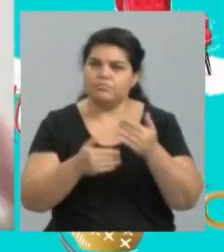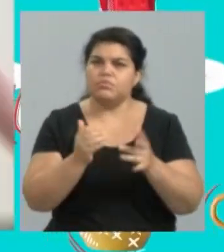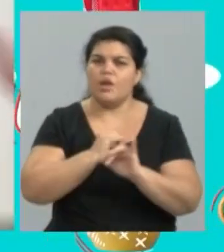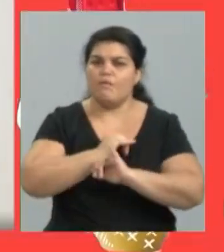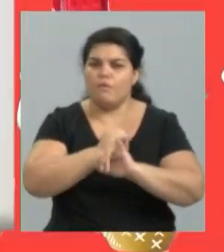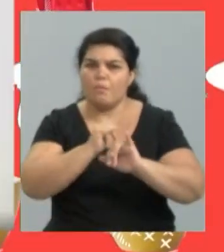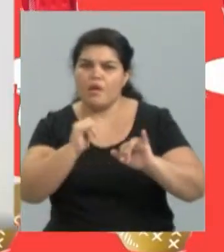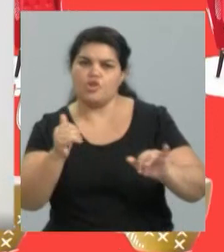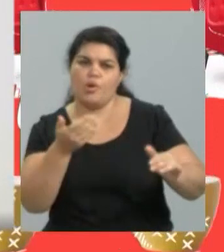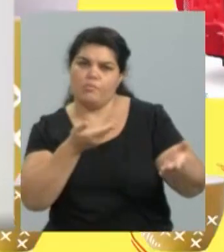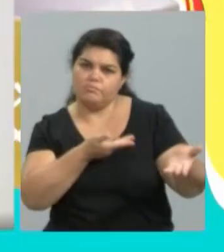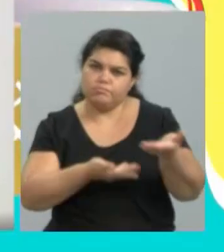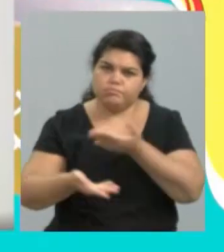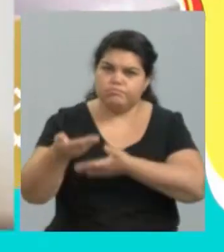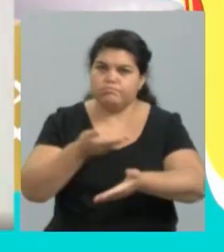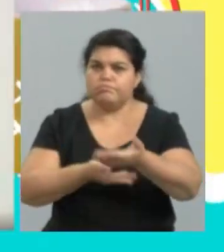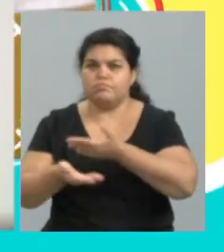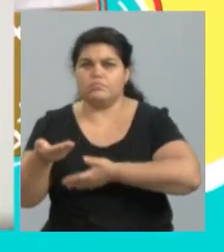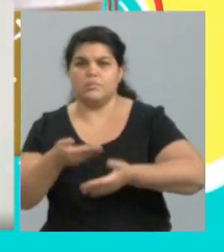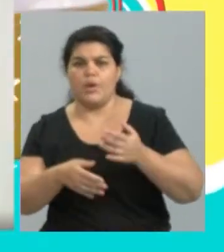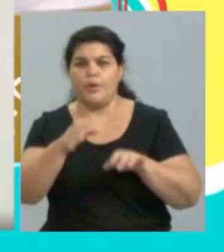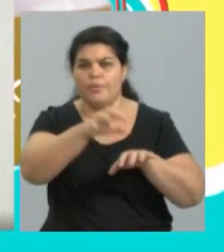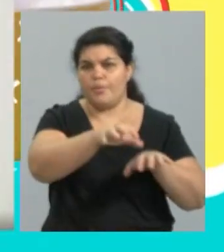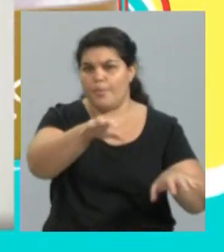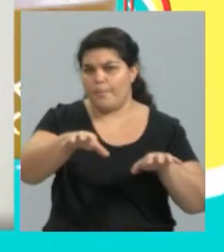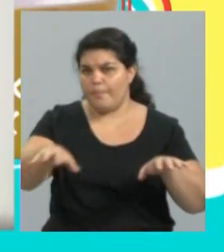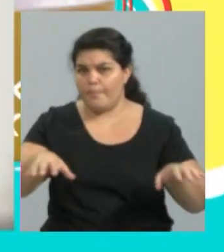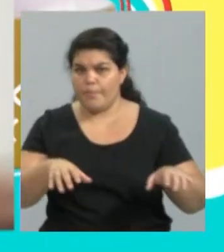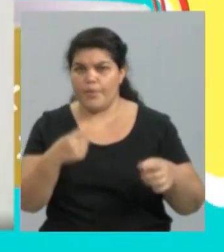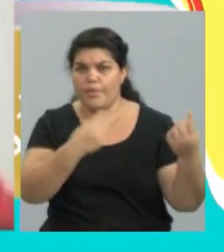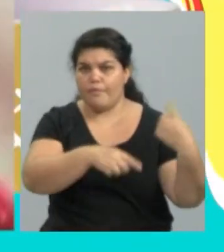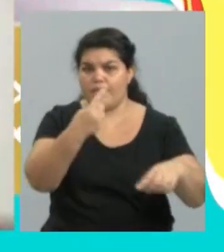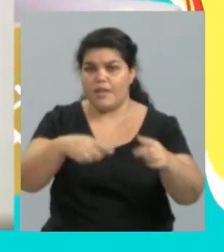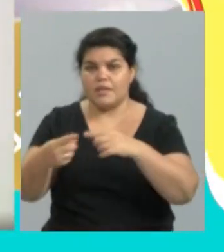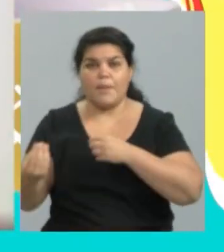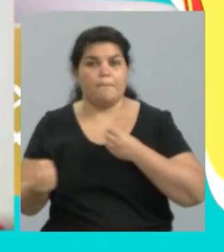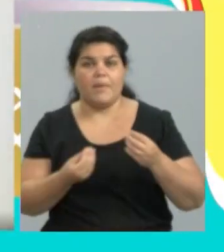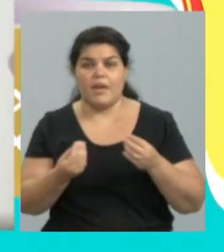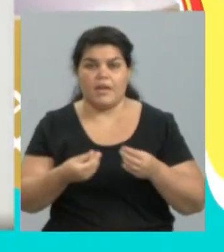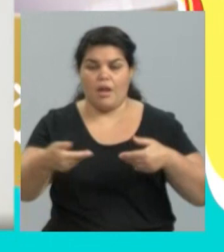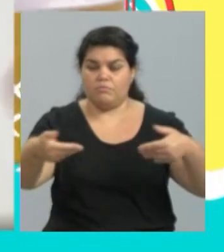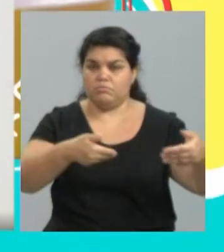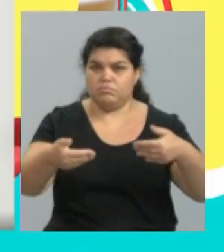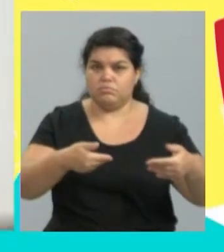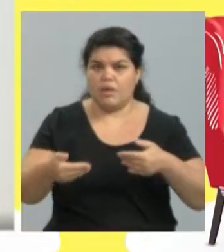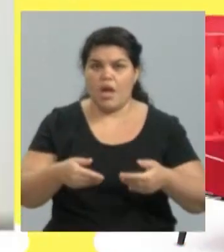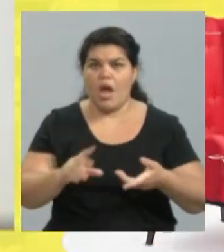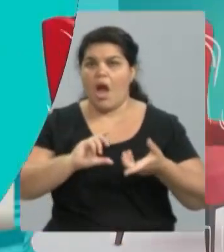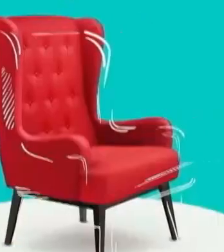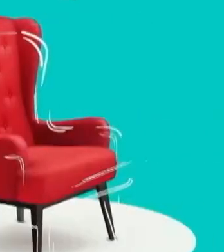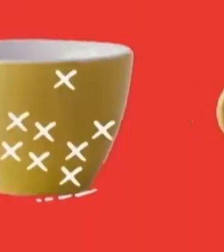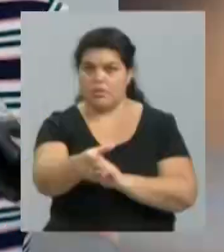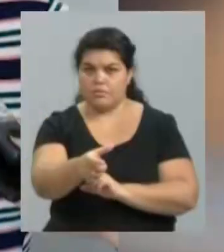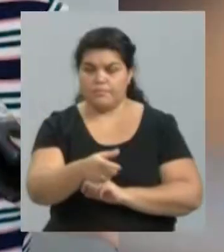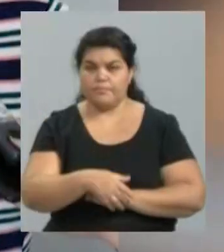diferentes organizaciones y los diferentes organismos para poder actualizar las demandas y todo esto. Luego,